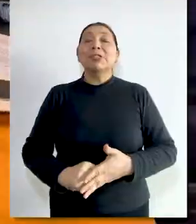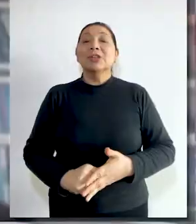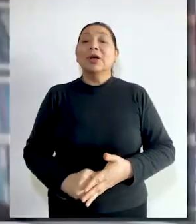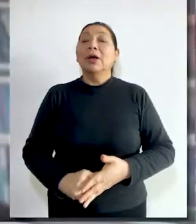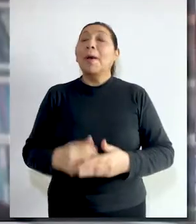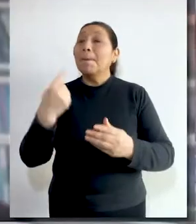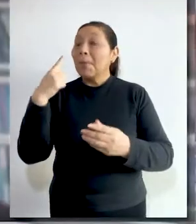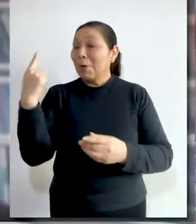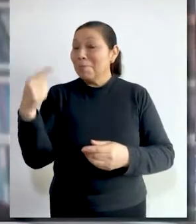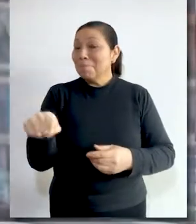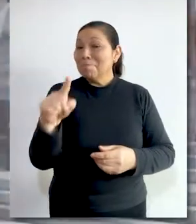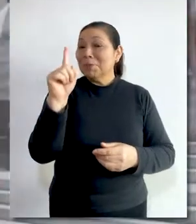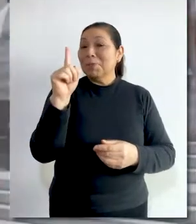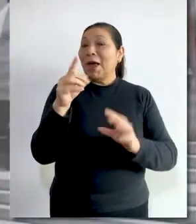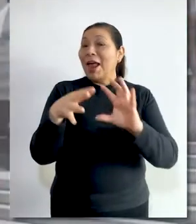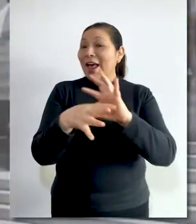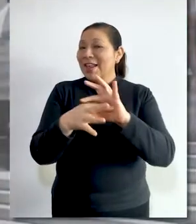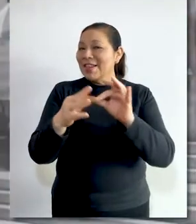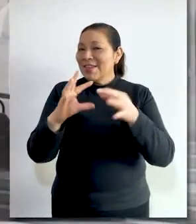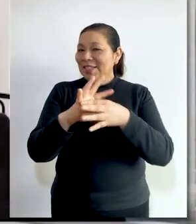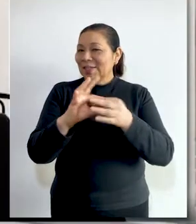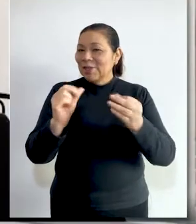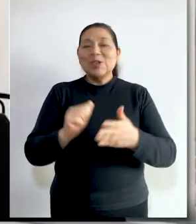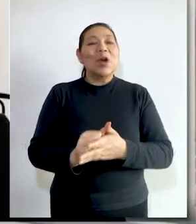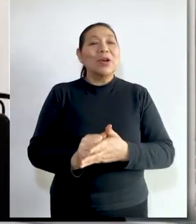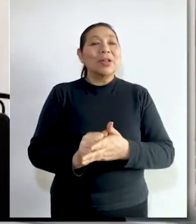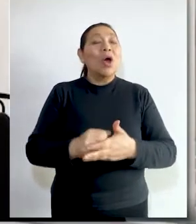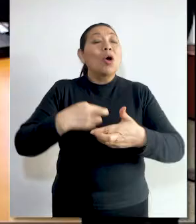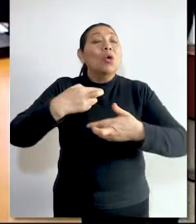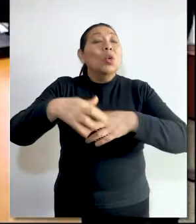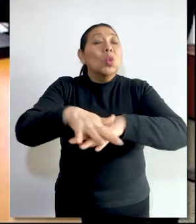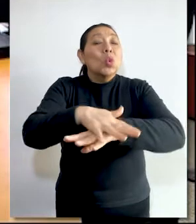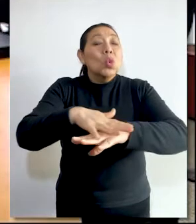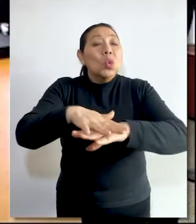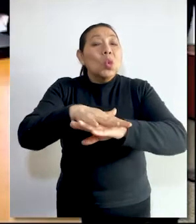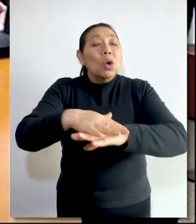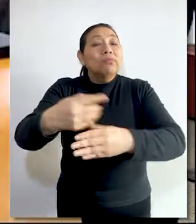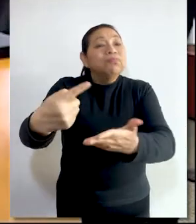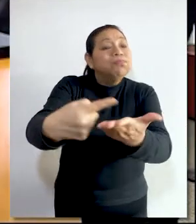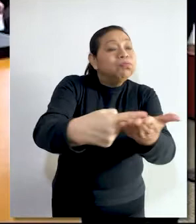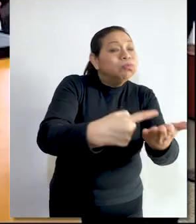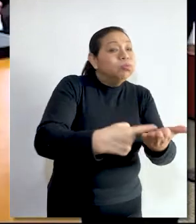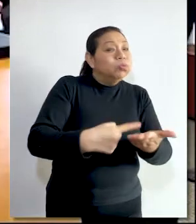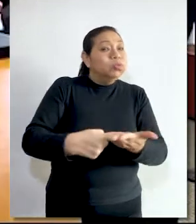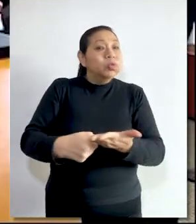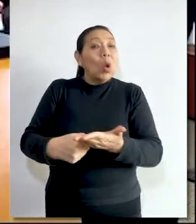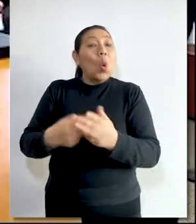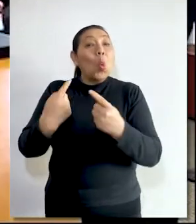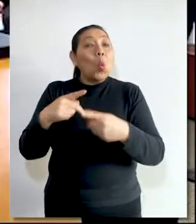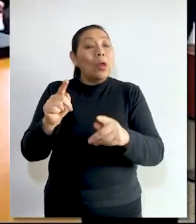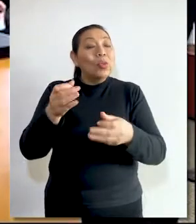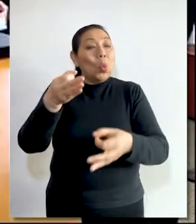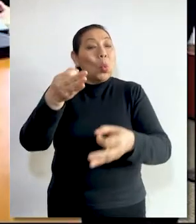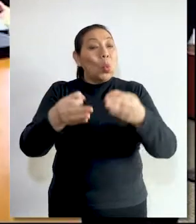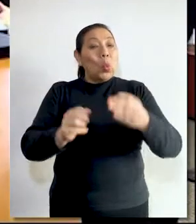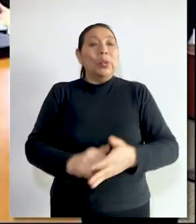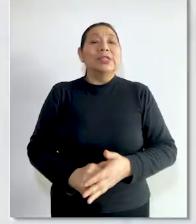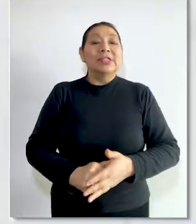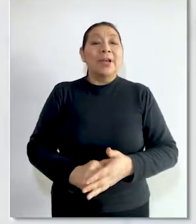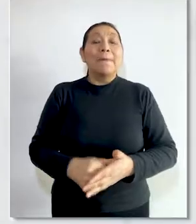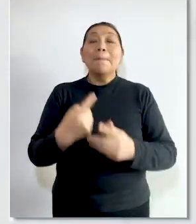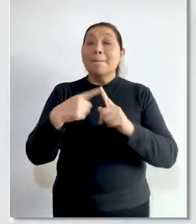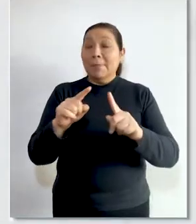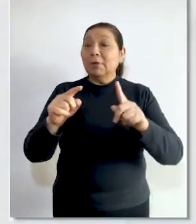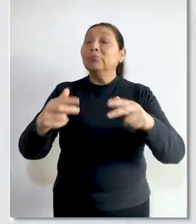se transmitió por primera vez en la historia del tribunal el proceso de deliberación al momento de emitir una sentencia